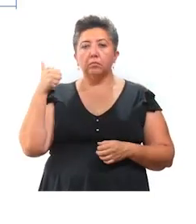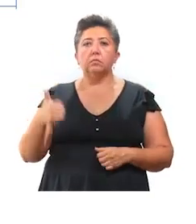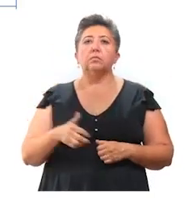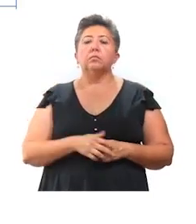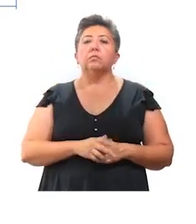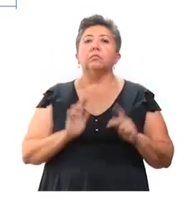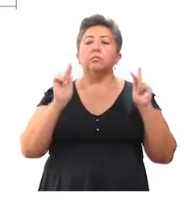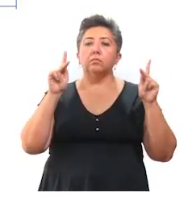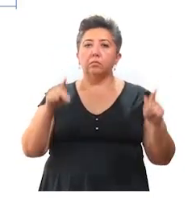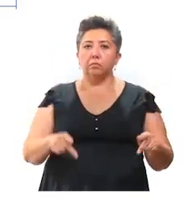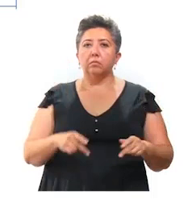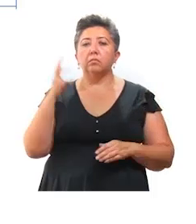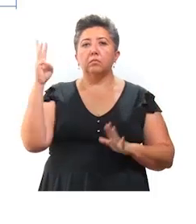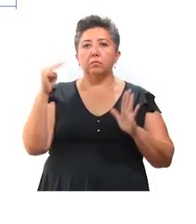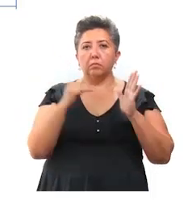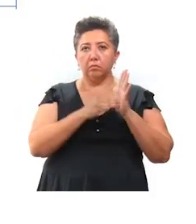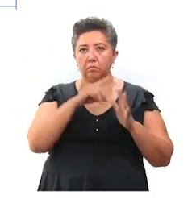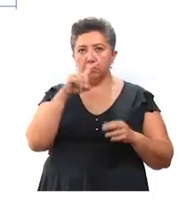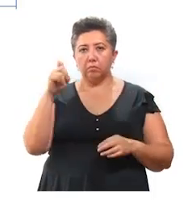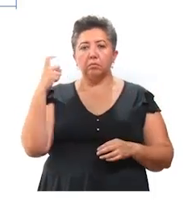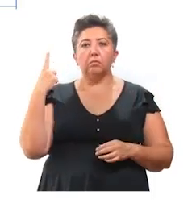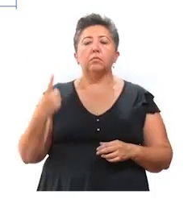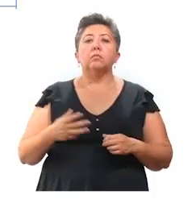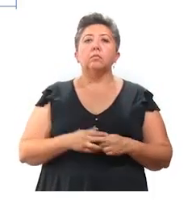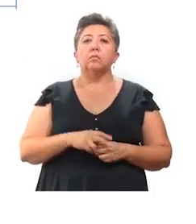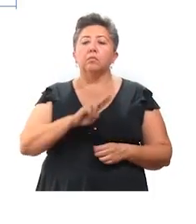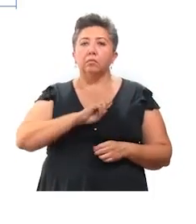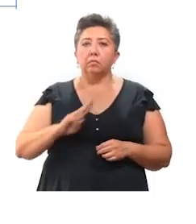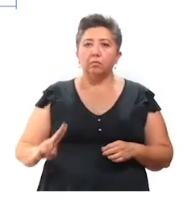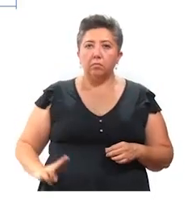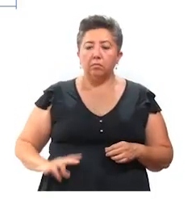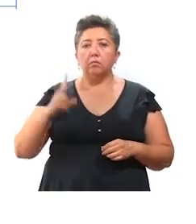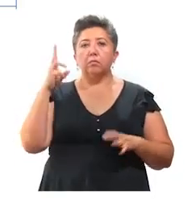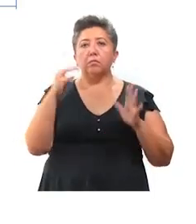4.666, Progreso, 3.101, Humam,